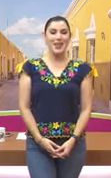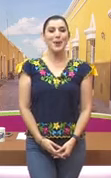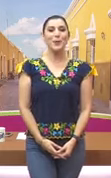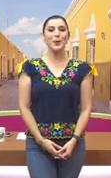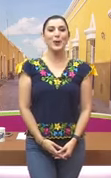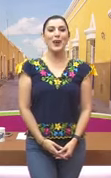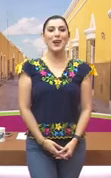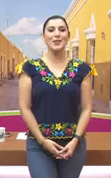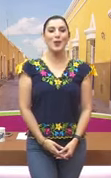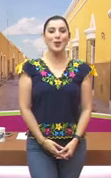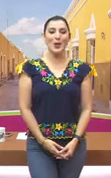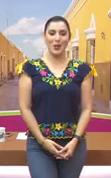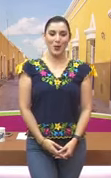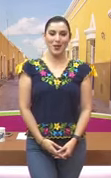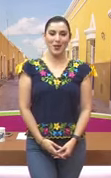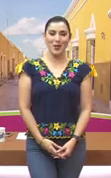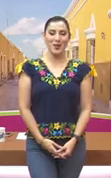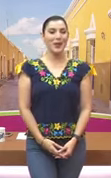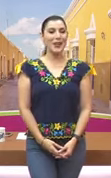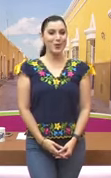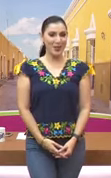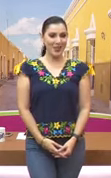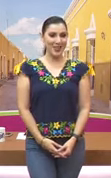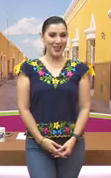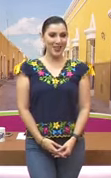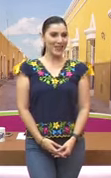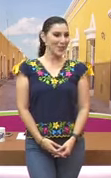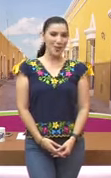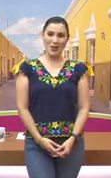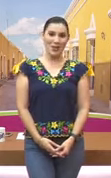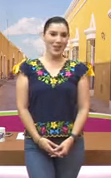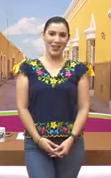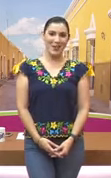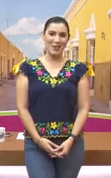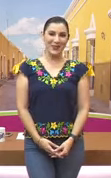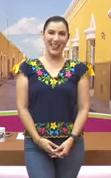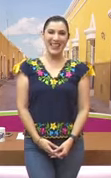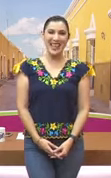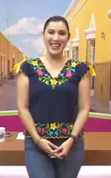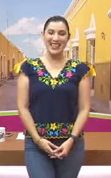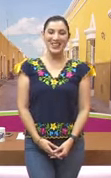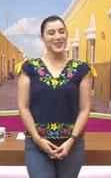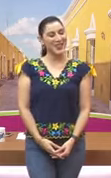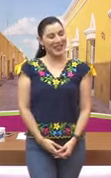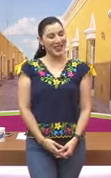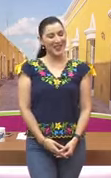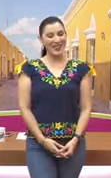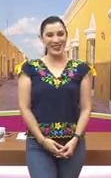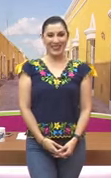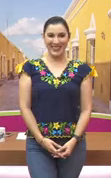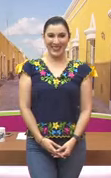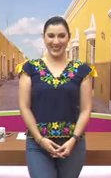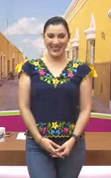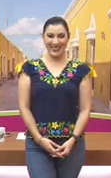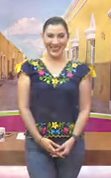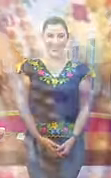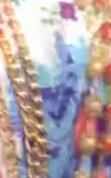mañana, en punto de las 8 de la noche, porque las noticias no se detienen. Que descanse, bonita noche.